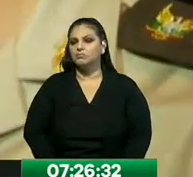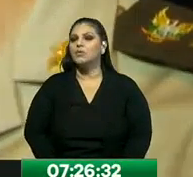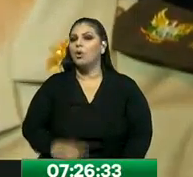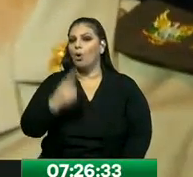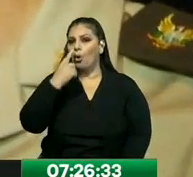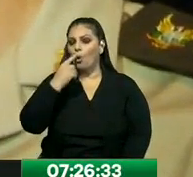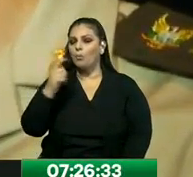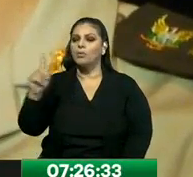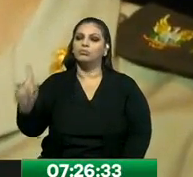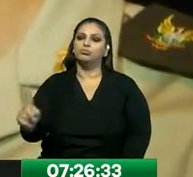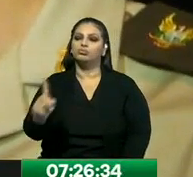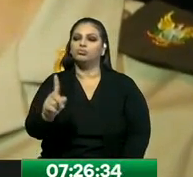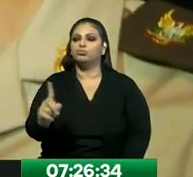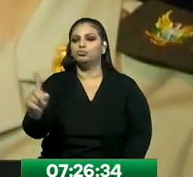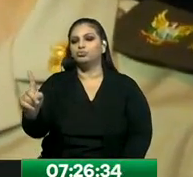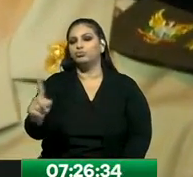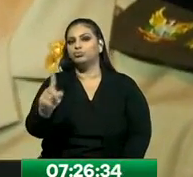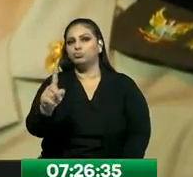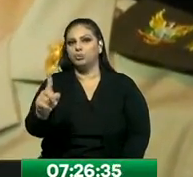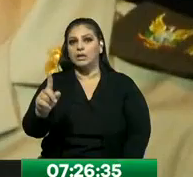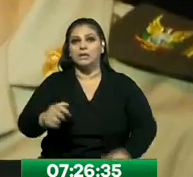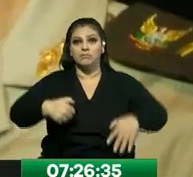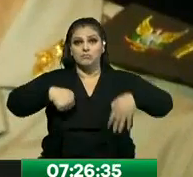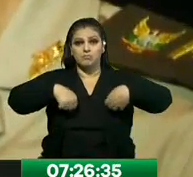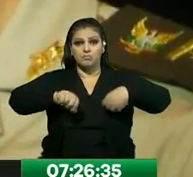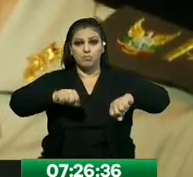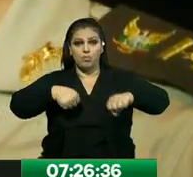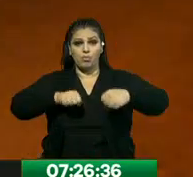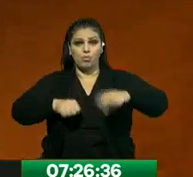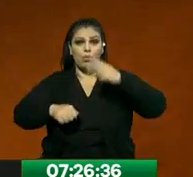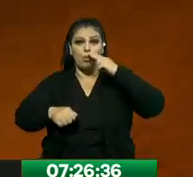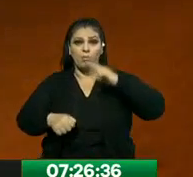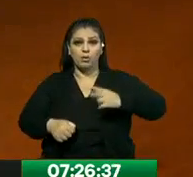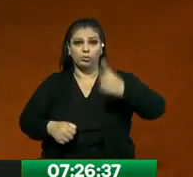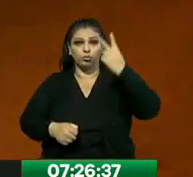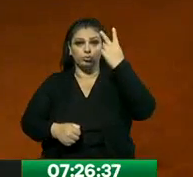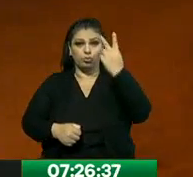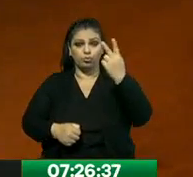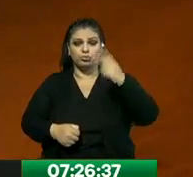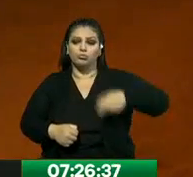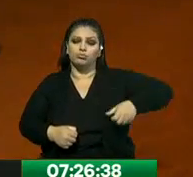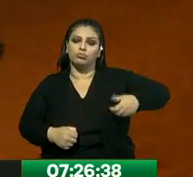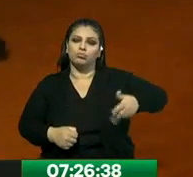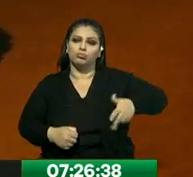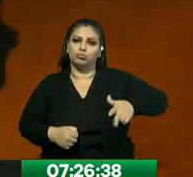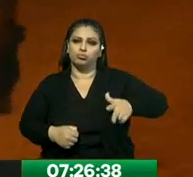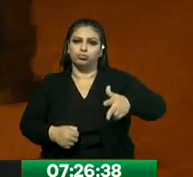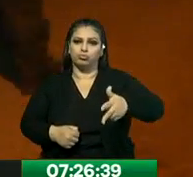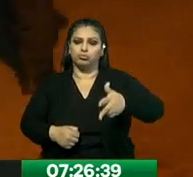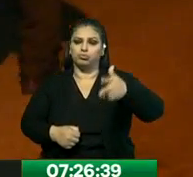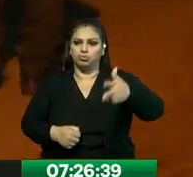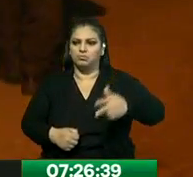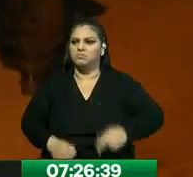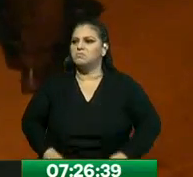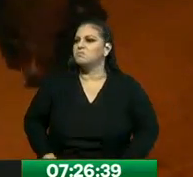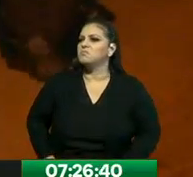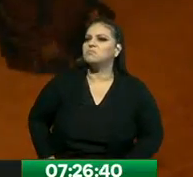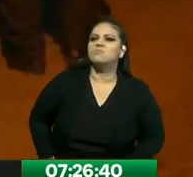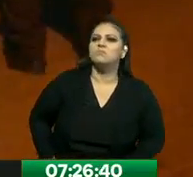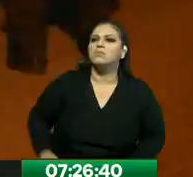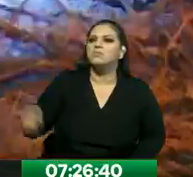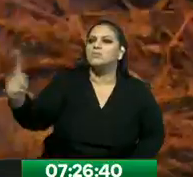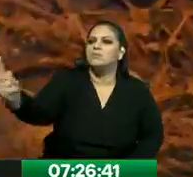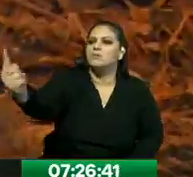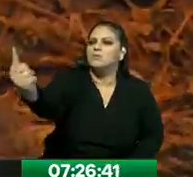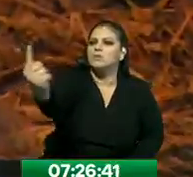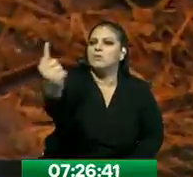sector, pasa una motocicleta y les proceden a disparar. Dicen que es a quemarropa, nomás la cogieron. ¿Y cuántos